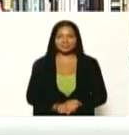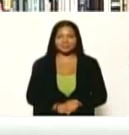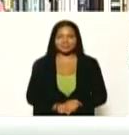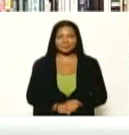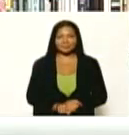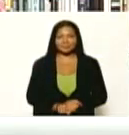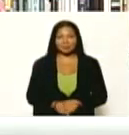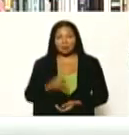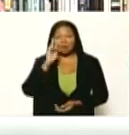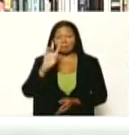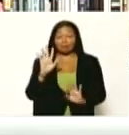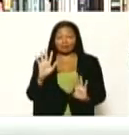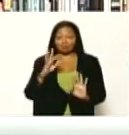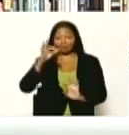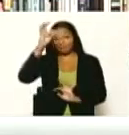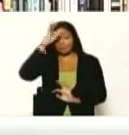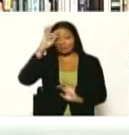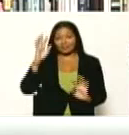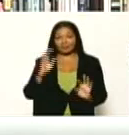Se han visto casos, ¿verdad?